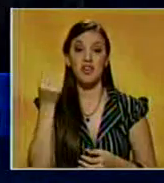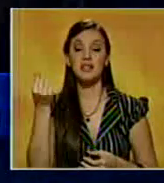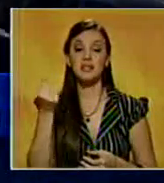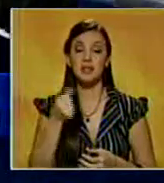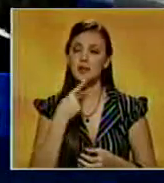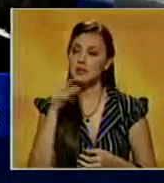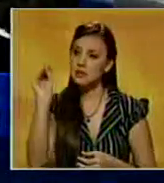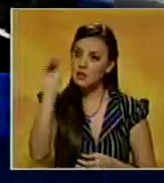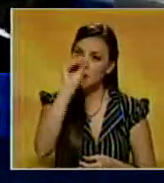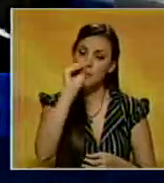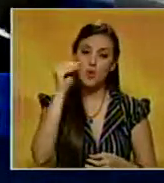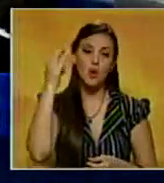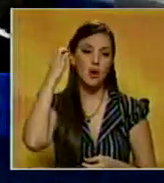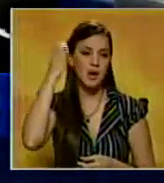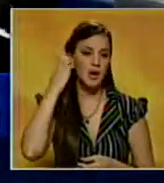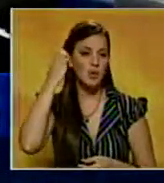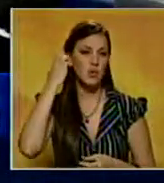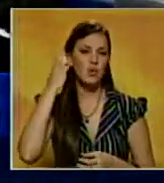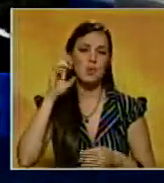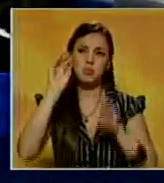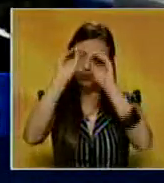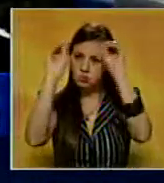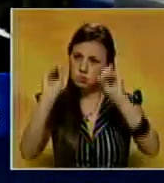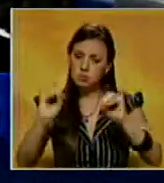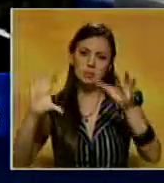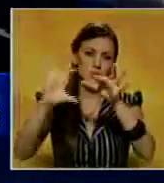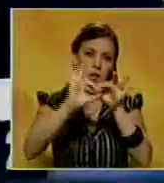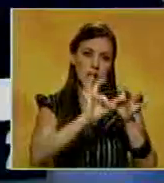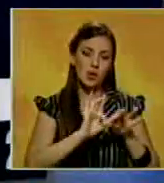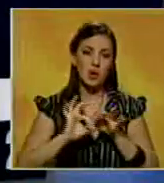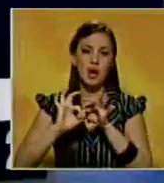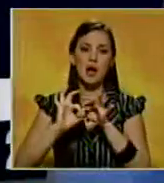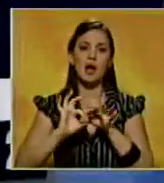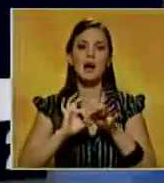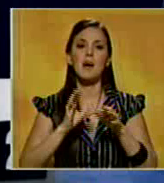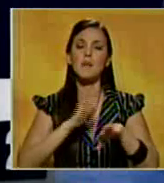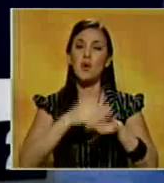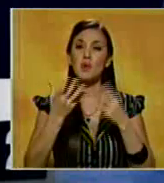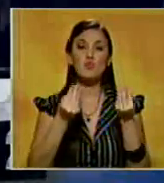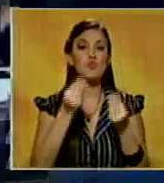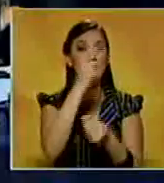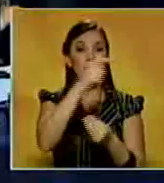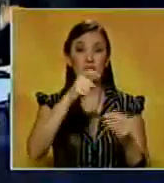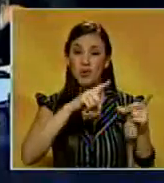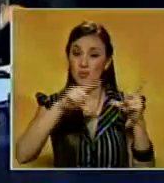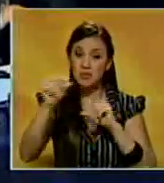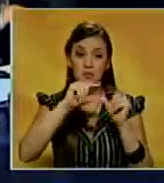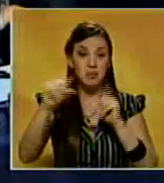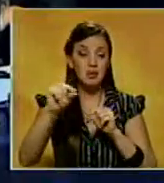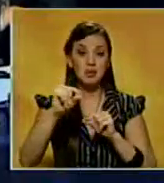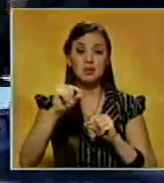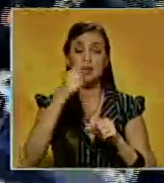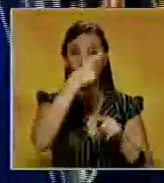a permanecer unidos y sin fronteras para poder abordar la crisis migratoria que afecta al viejo continente.